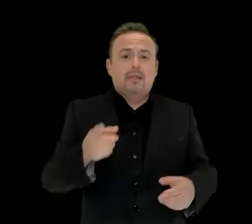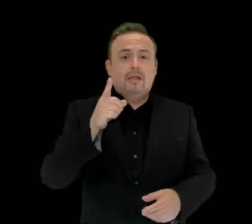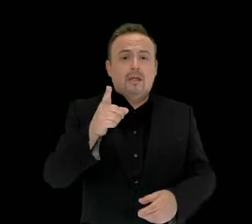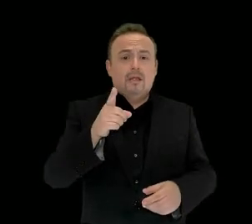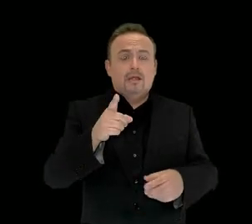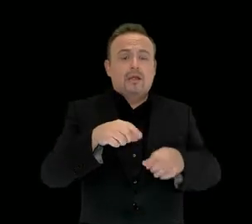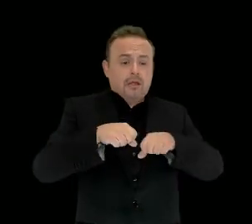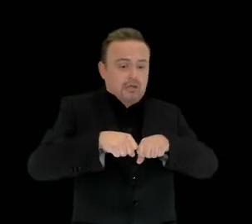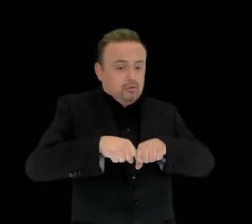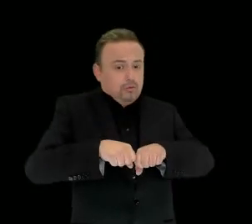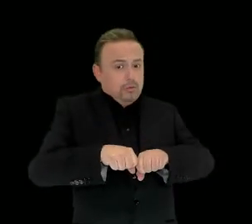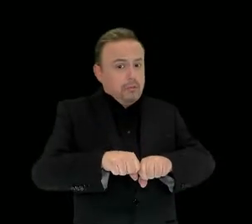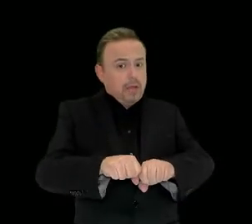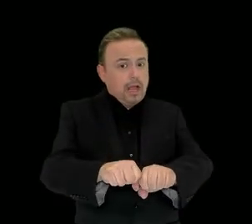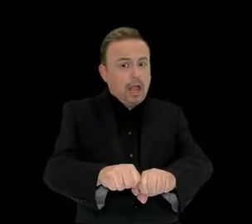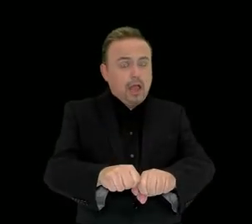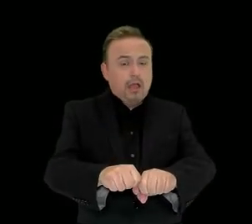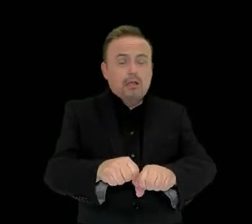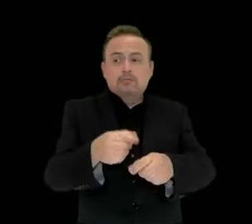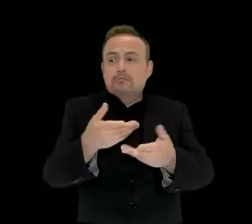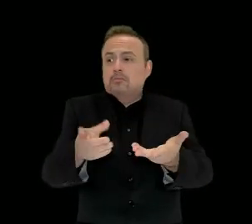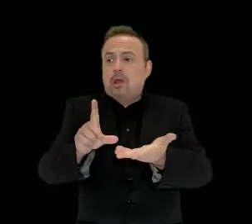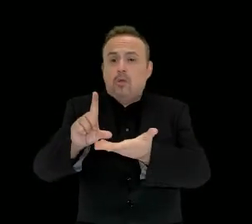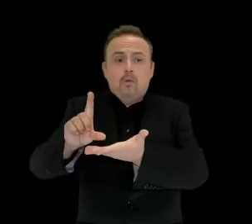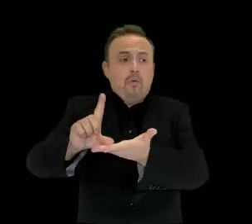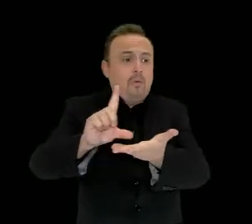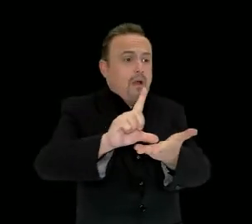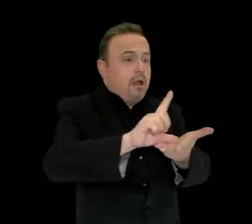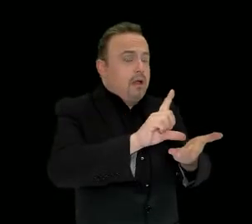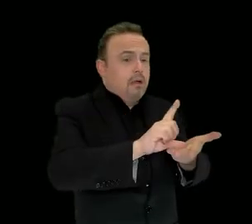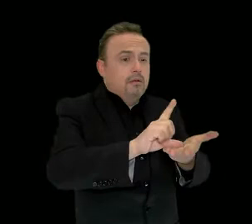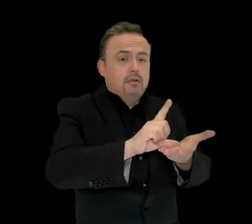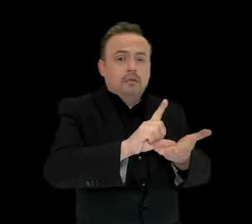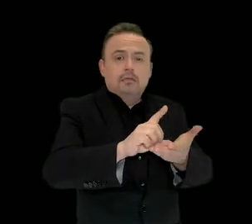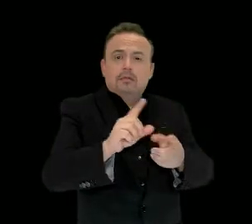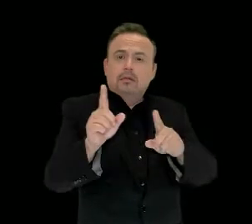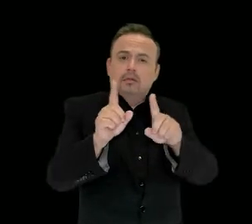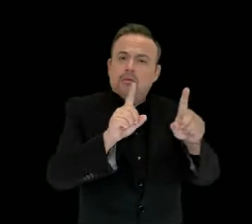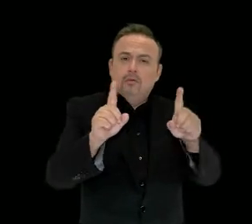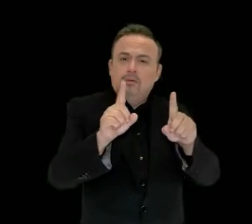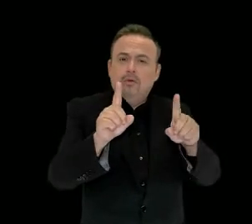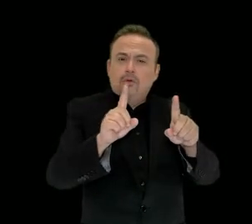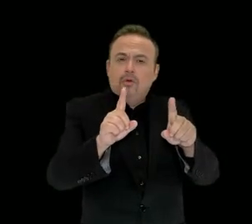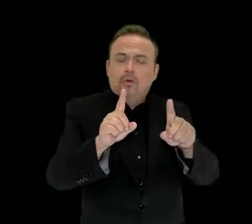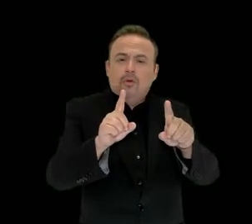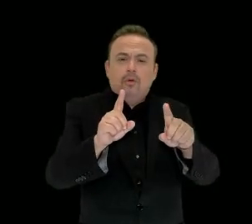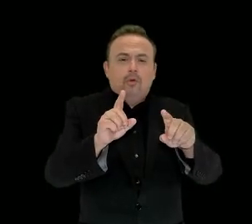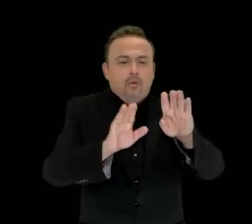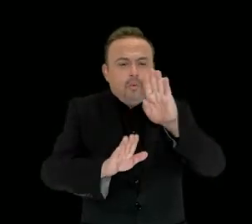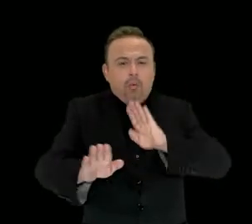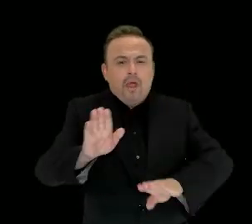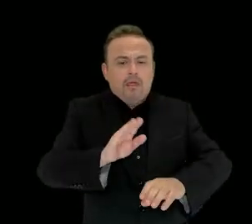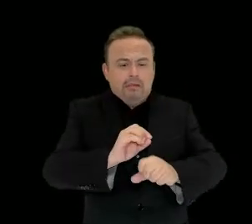Salen a los supermercados, a otros lugares, y no los protegen de este coronavirus.